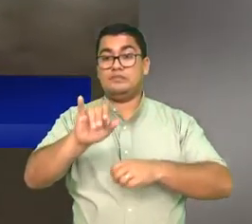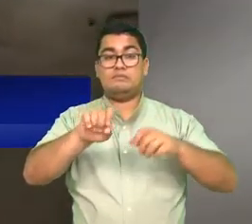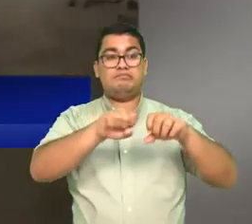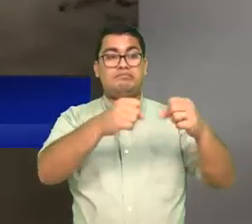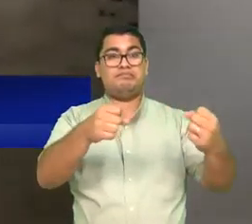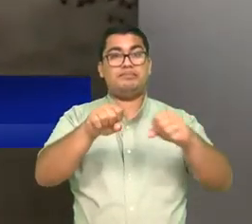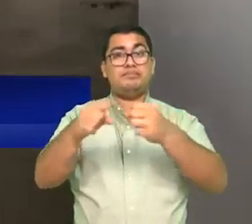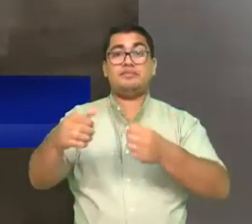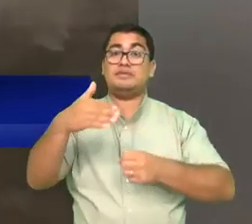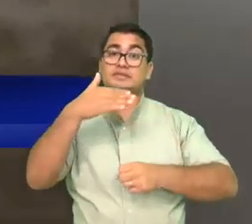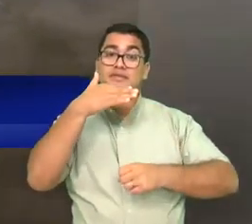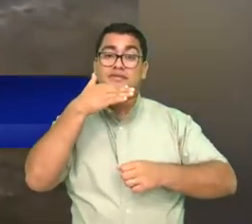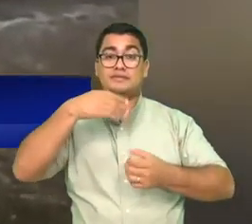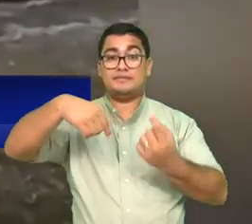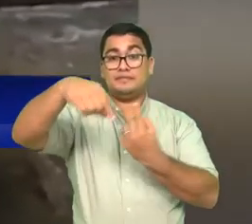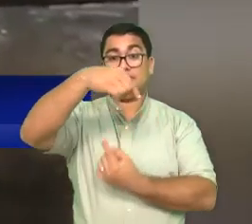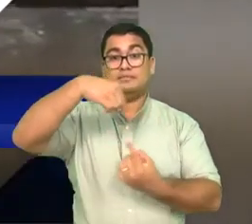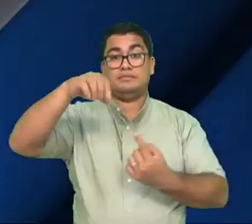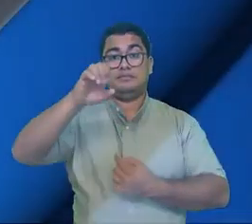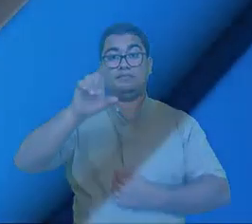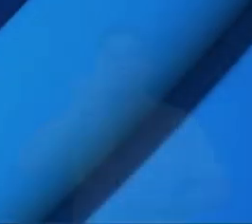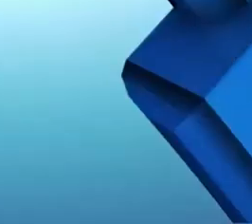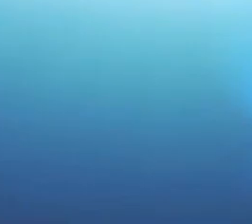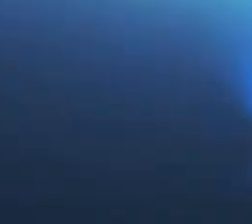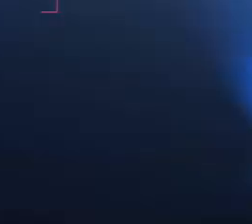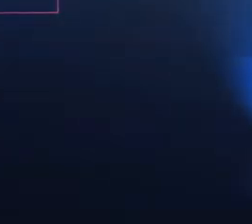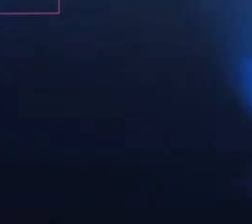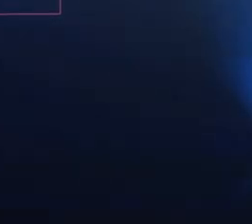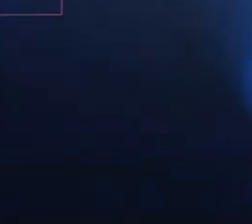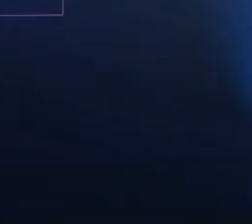del huracán ETA.